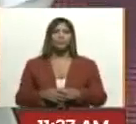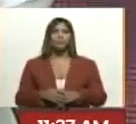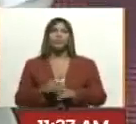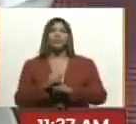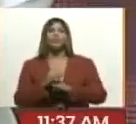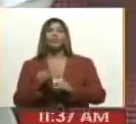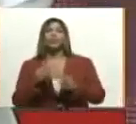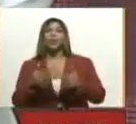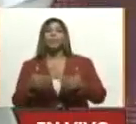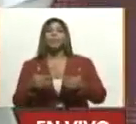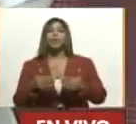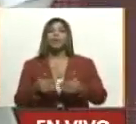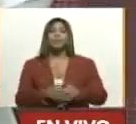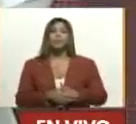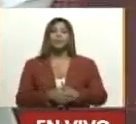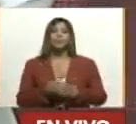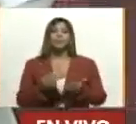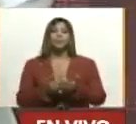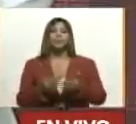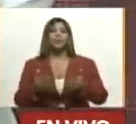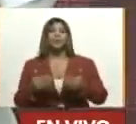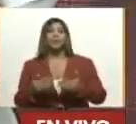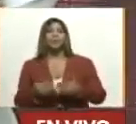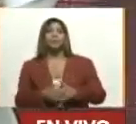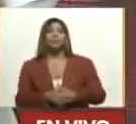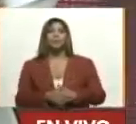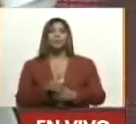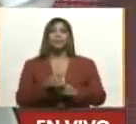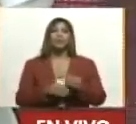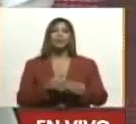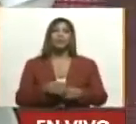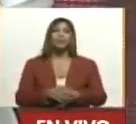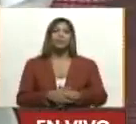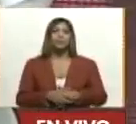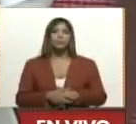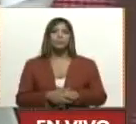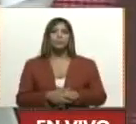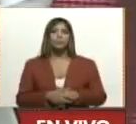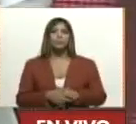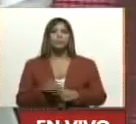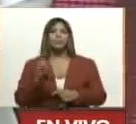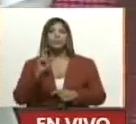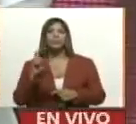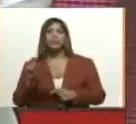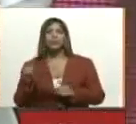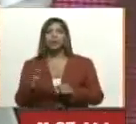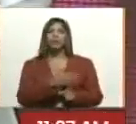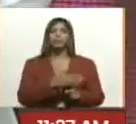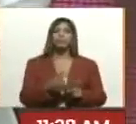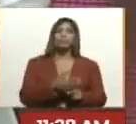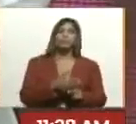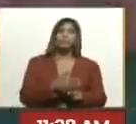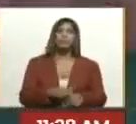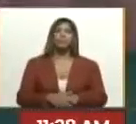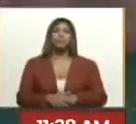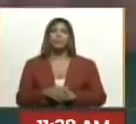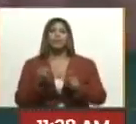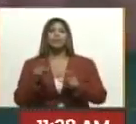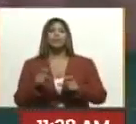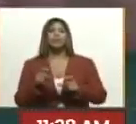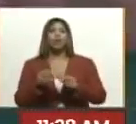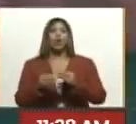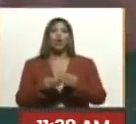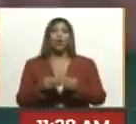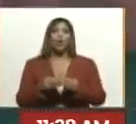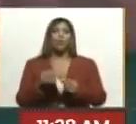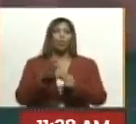Escuela de Panamá. La Escuela de Panamá es aquella donde se enseña a torturar. Se enseñaba a torturar,